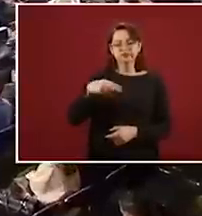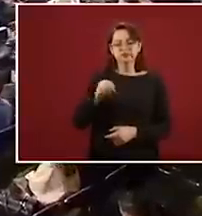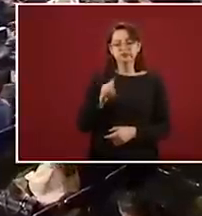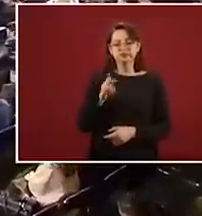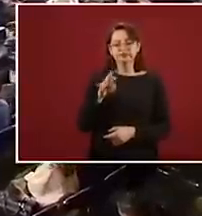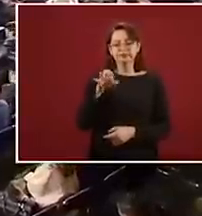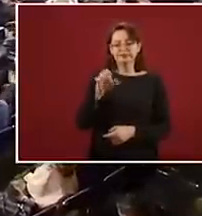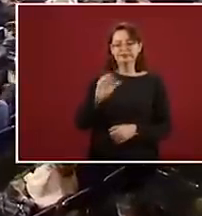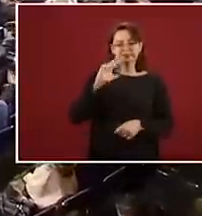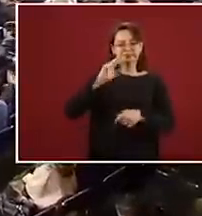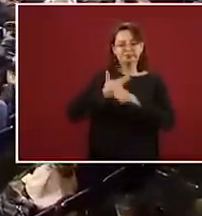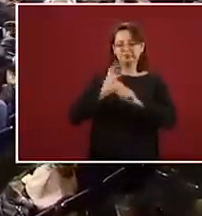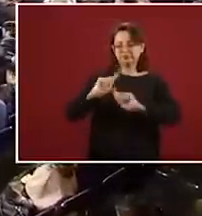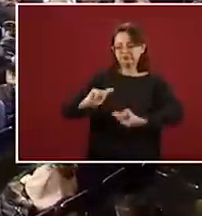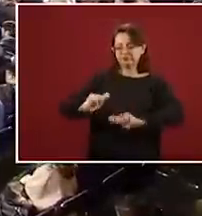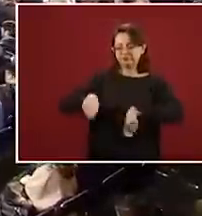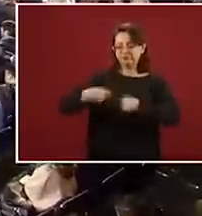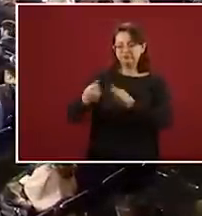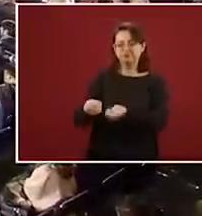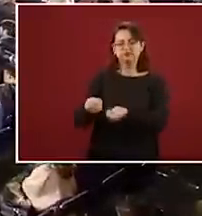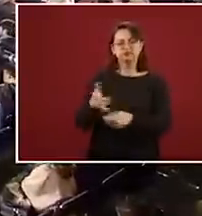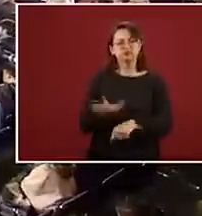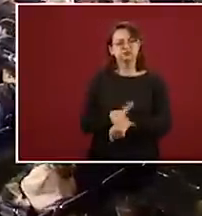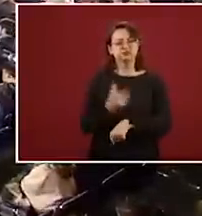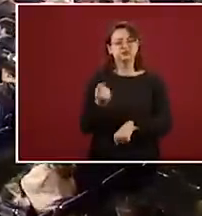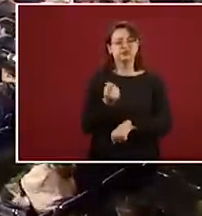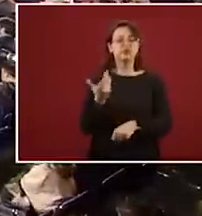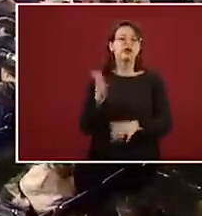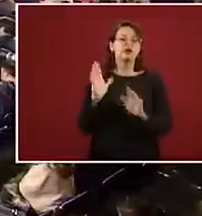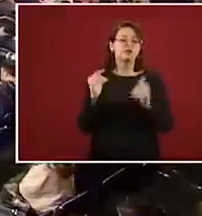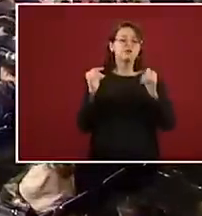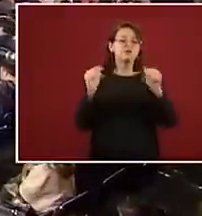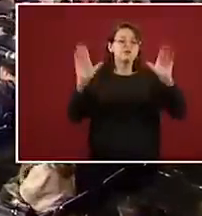Bueno, porque era el banco que financiaba